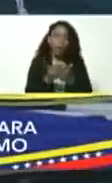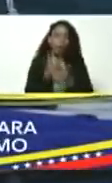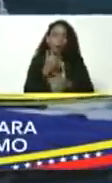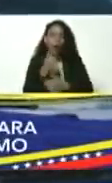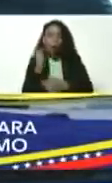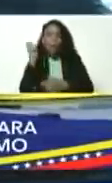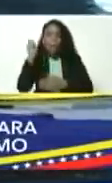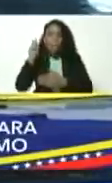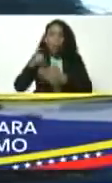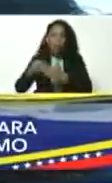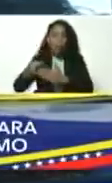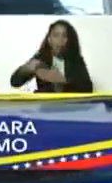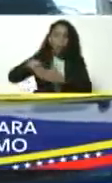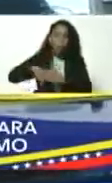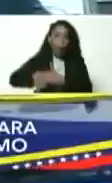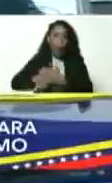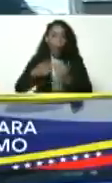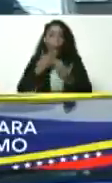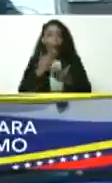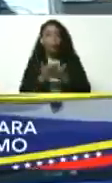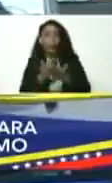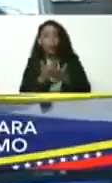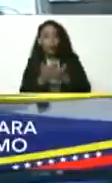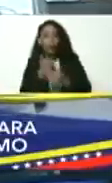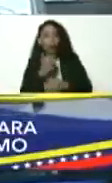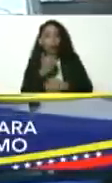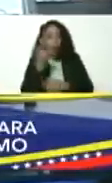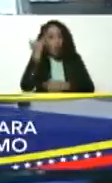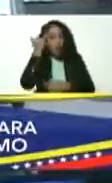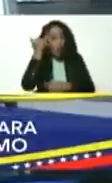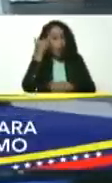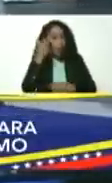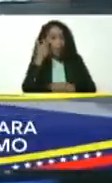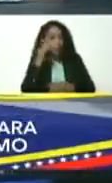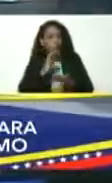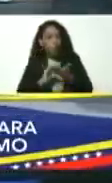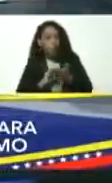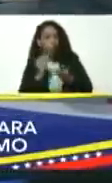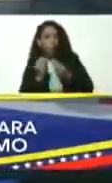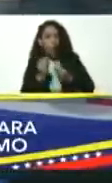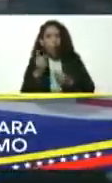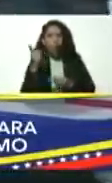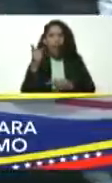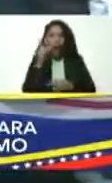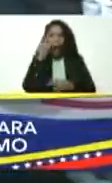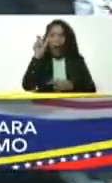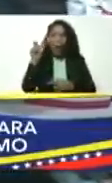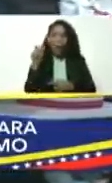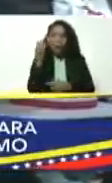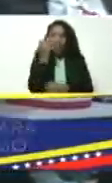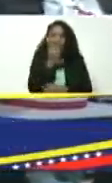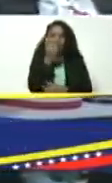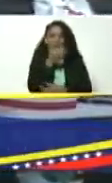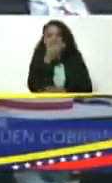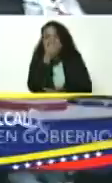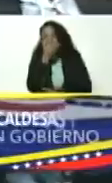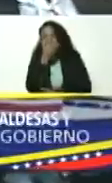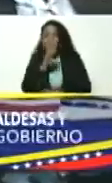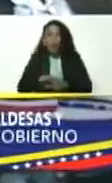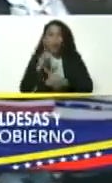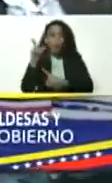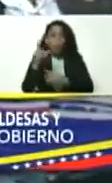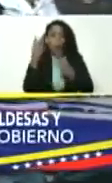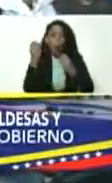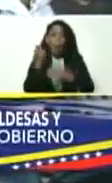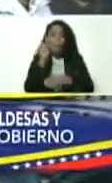cuenta propuesta idea se ríe freddy bernal se ríe jason con más porque son los que más